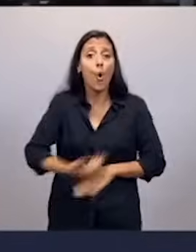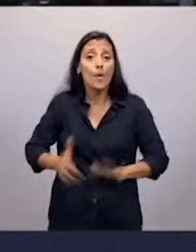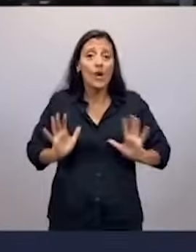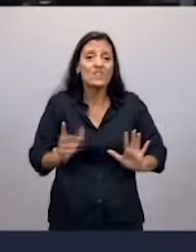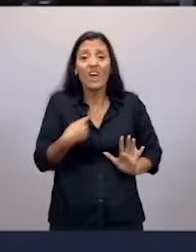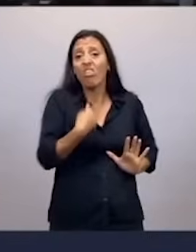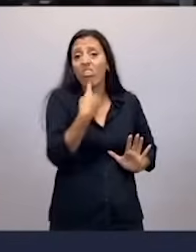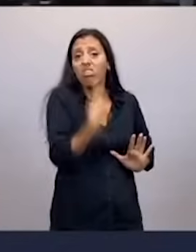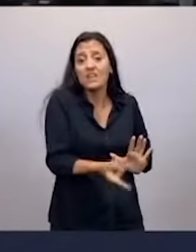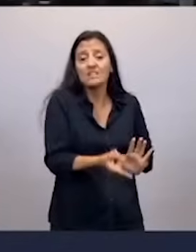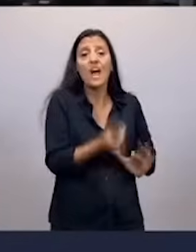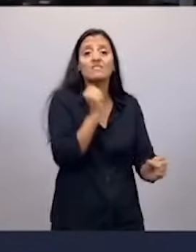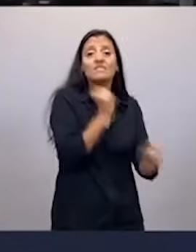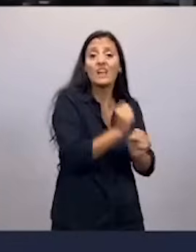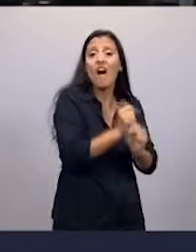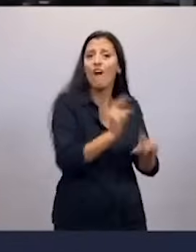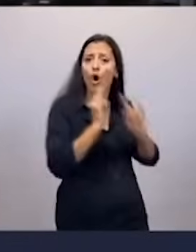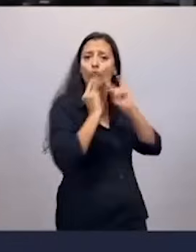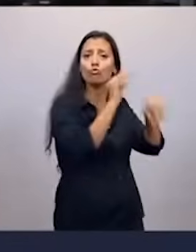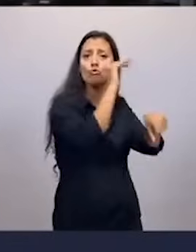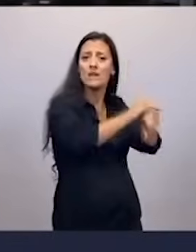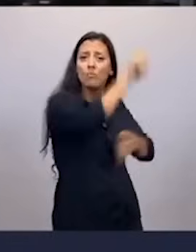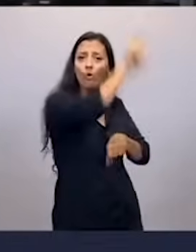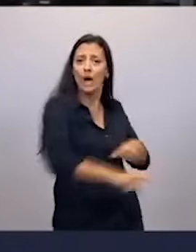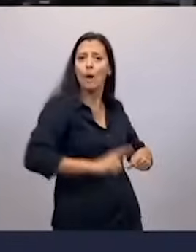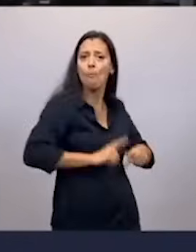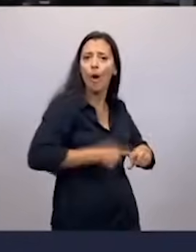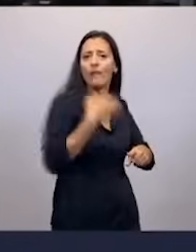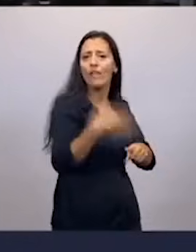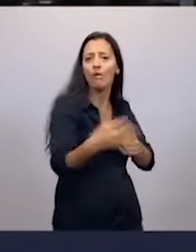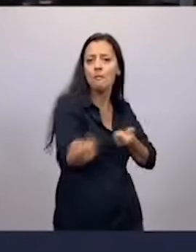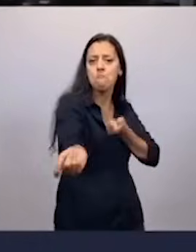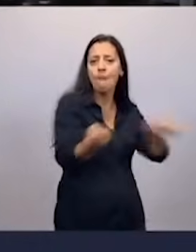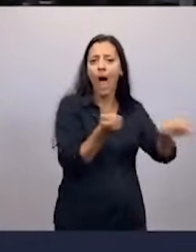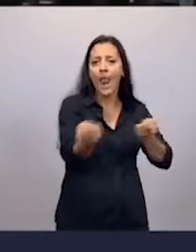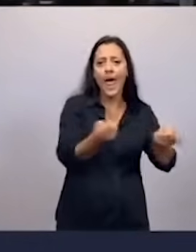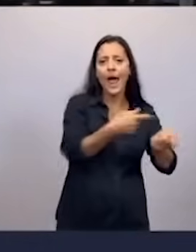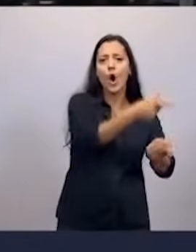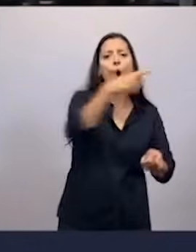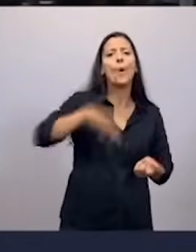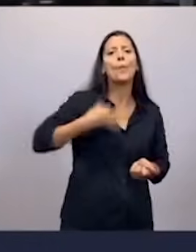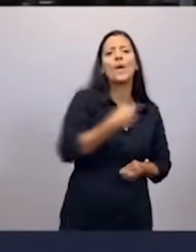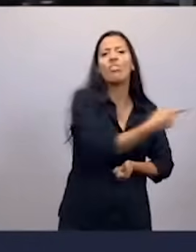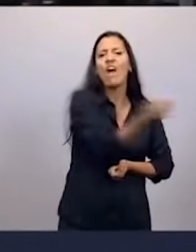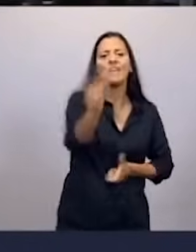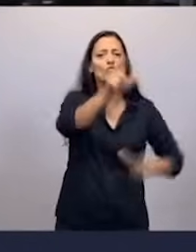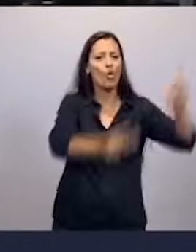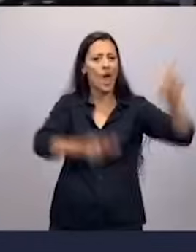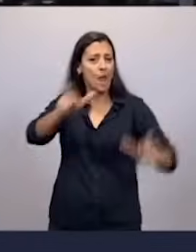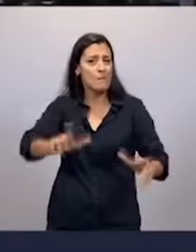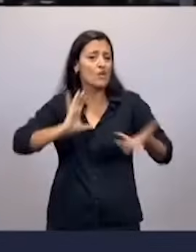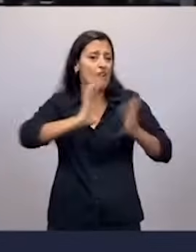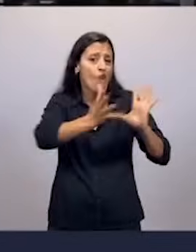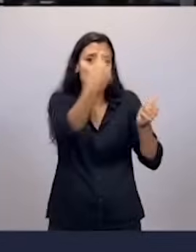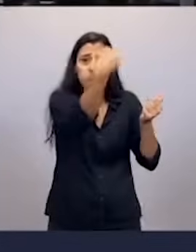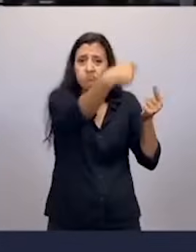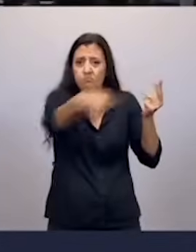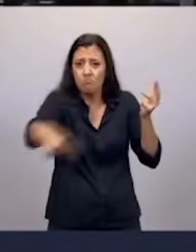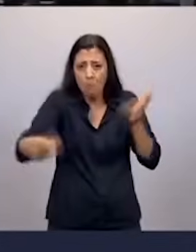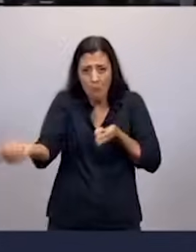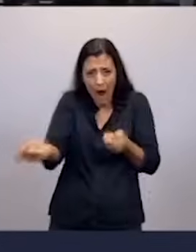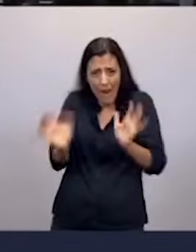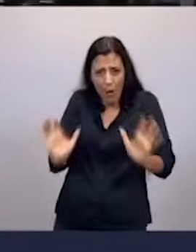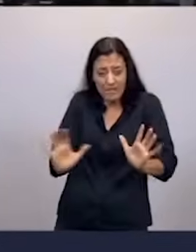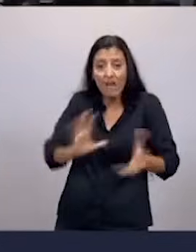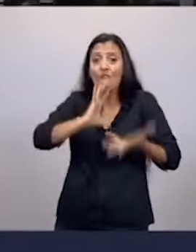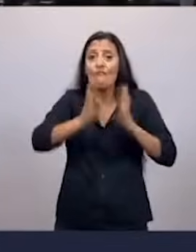ley economista ultraliberal de 53 años asumió ayer como presidente de Argentina con el plan de impulsar un duro ajuste fiscal que asegura